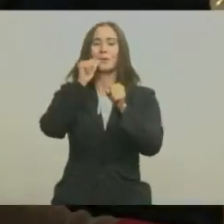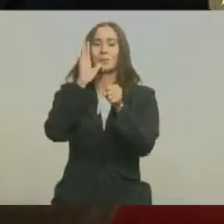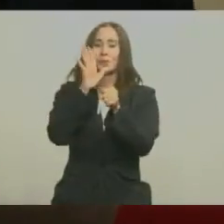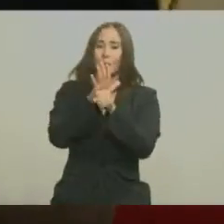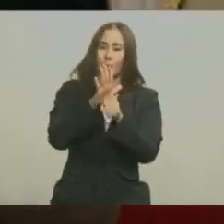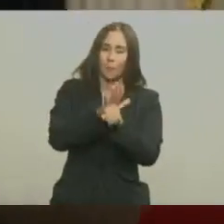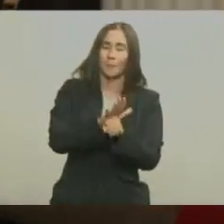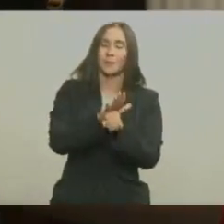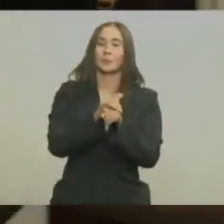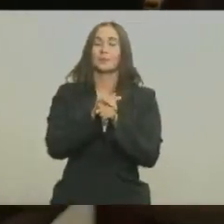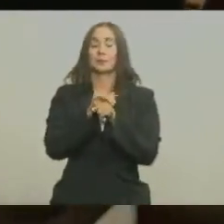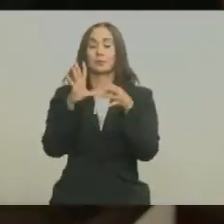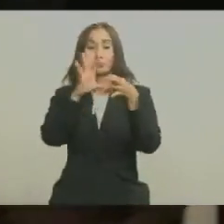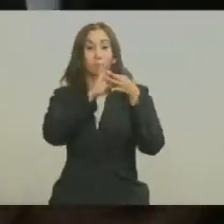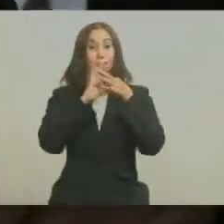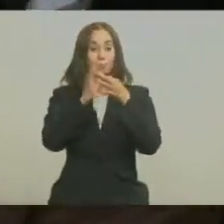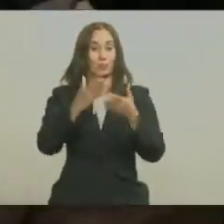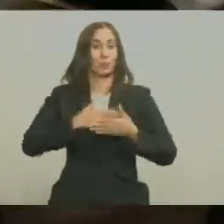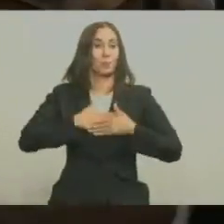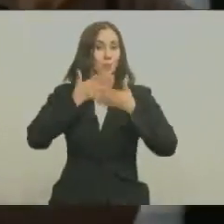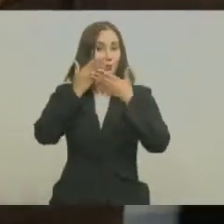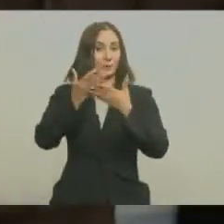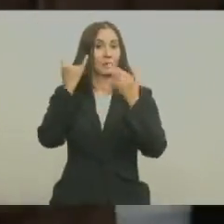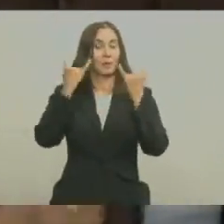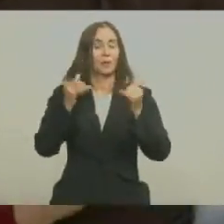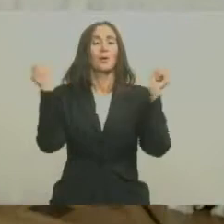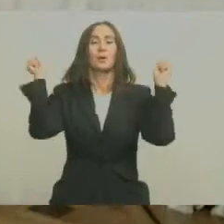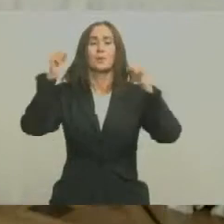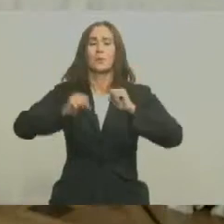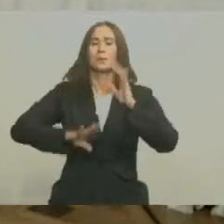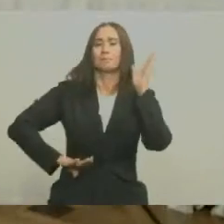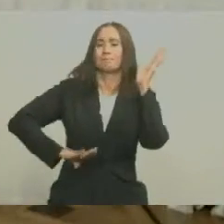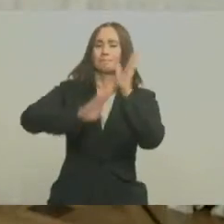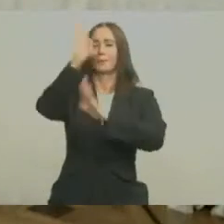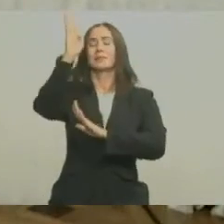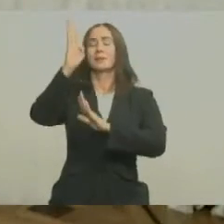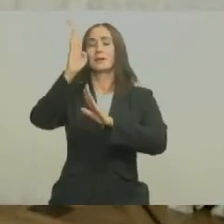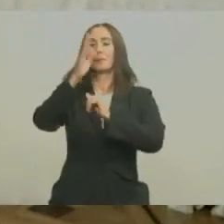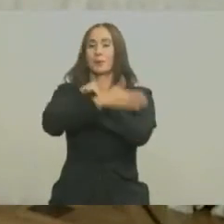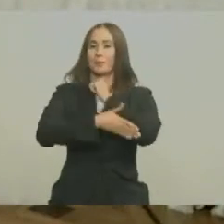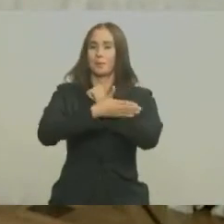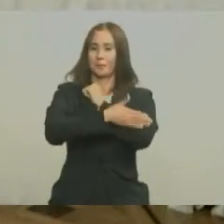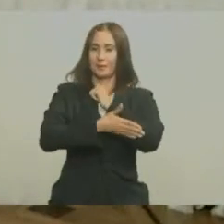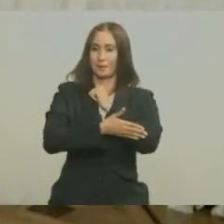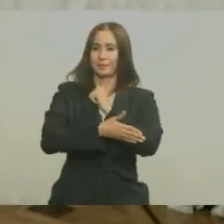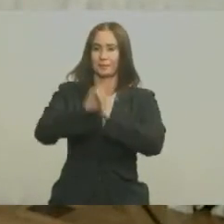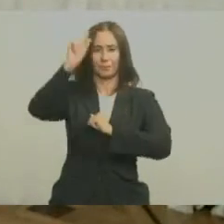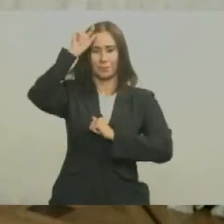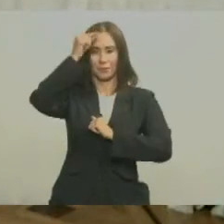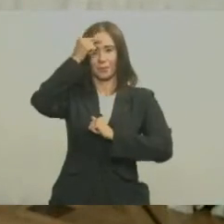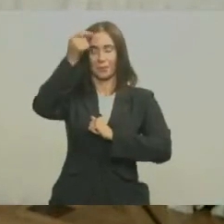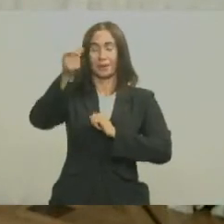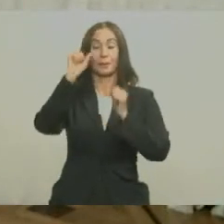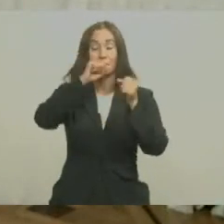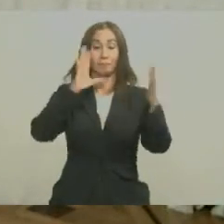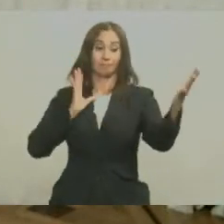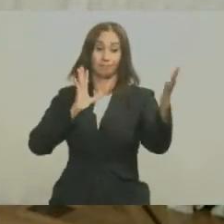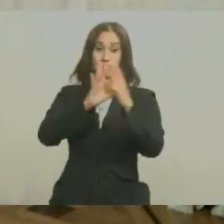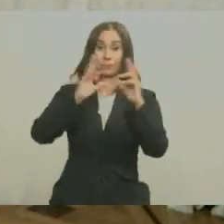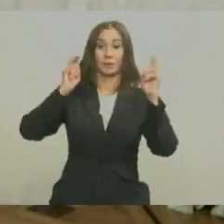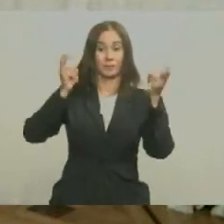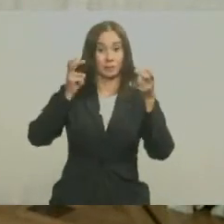compromiso, por unir voluntades para que hoy podamos crecernos como nación, como Estado, para poder enfrentar